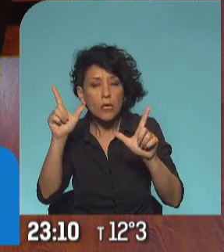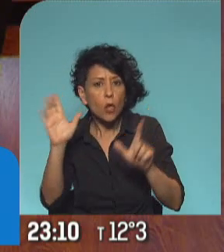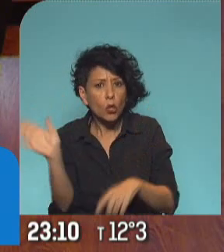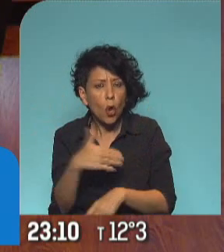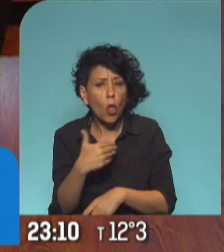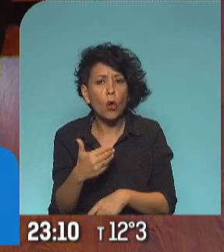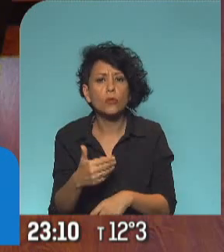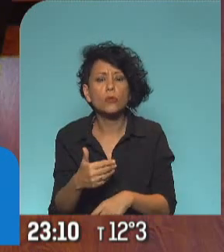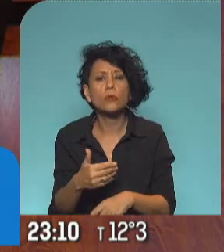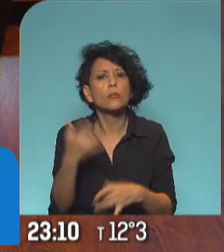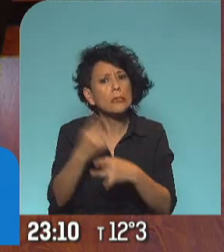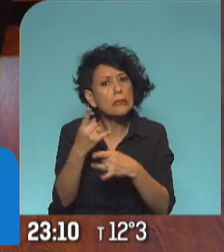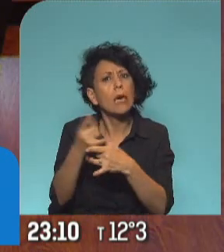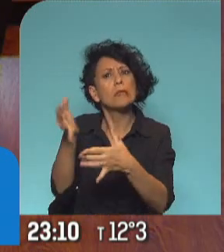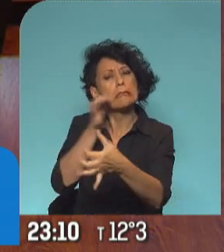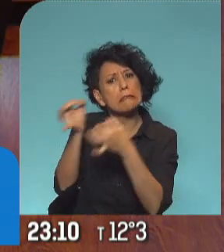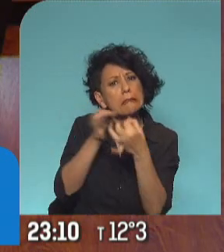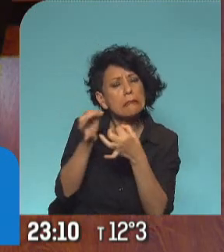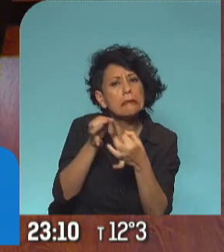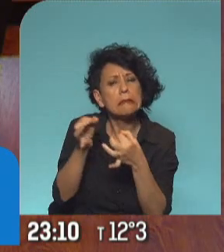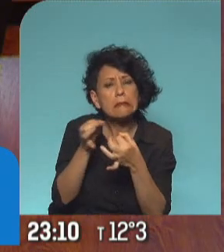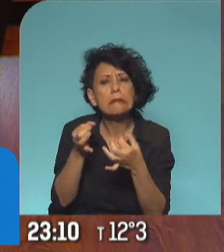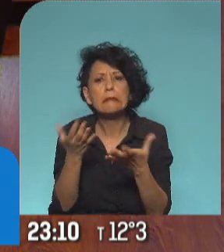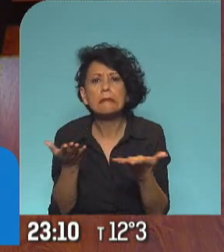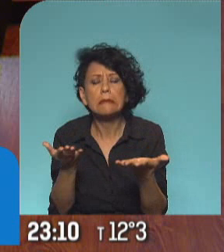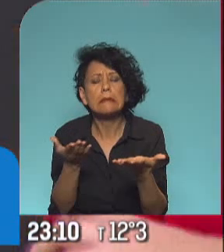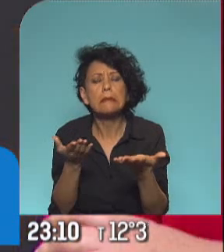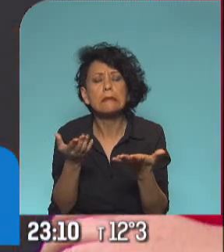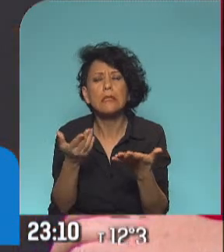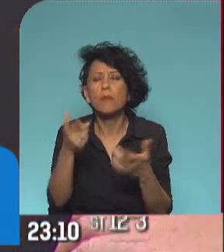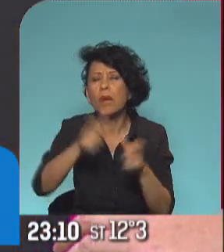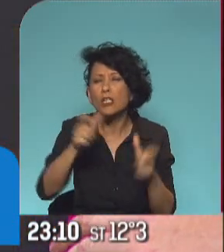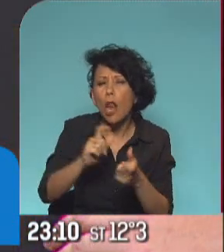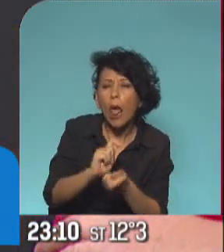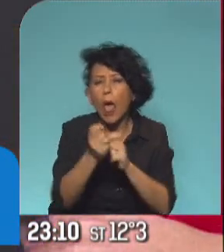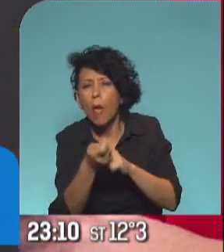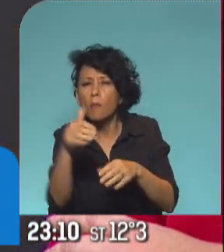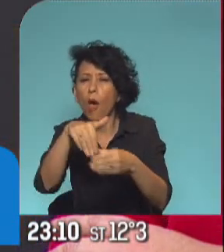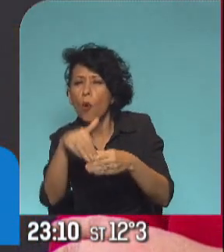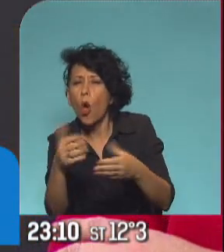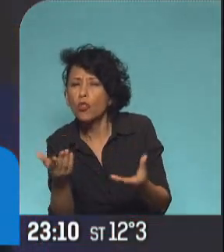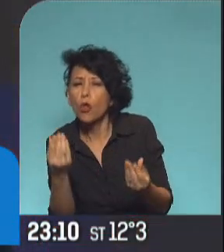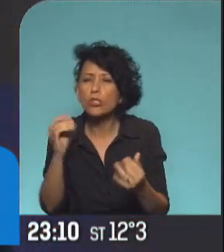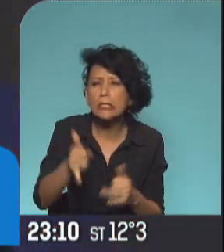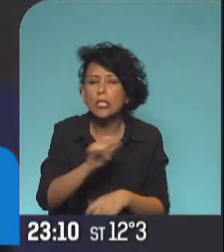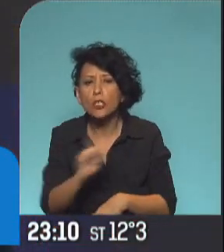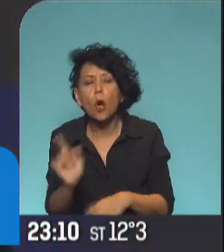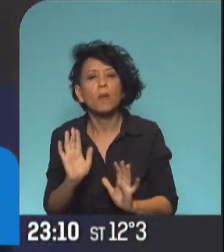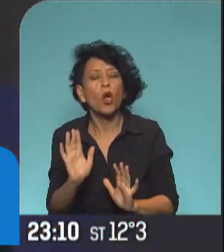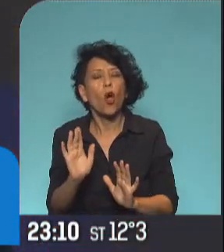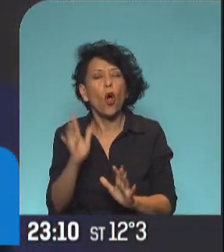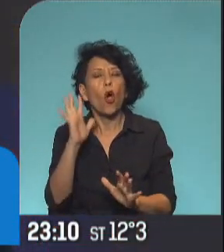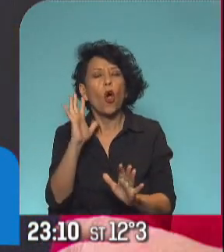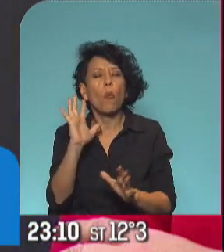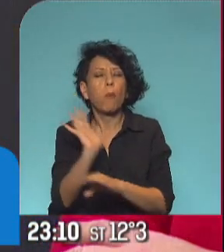fueron... Siempre discutimos si cambia o no la intención de voto, pero fue como una confirmación de un Macri